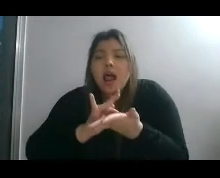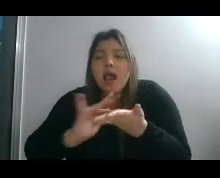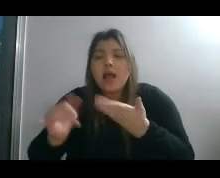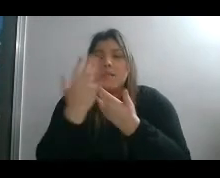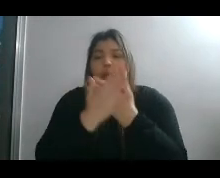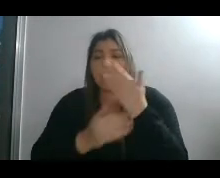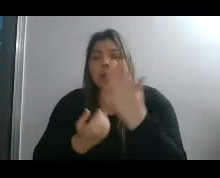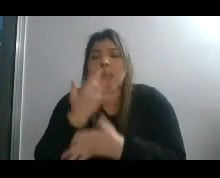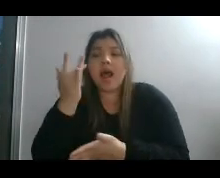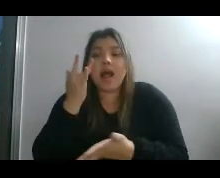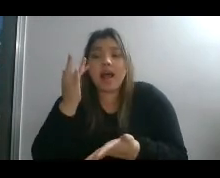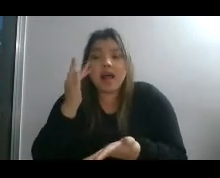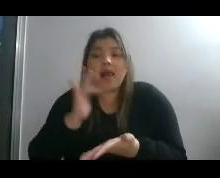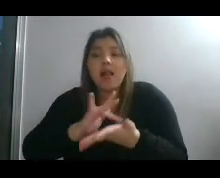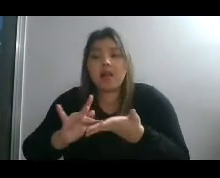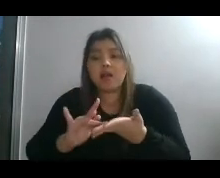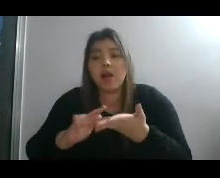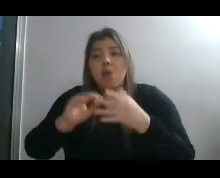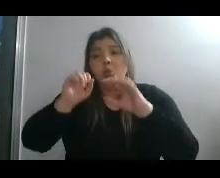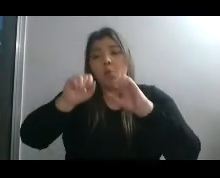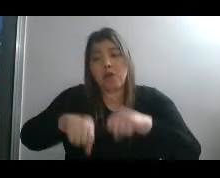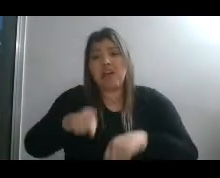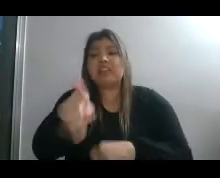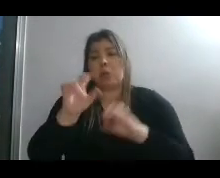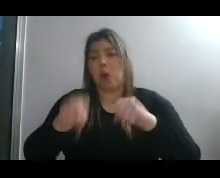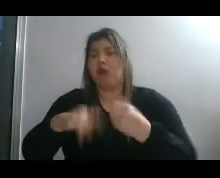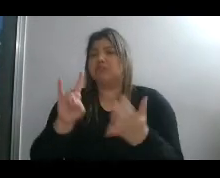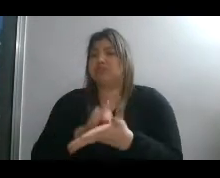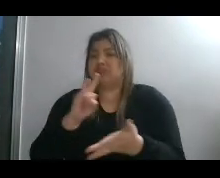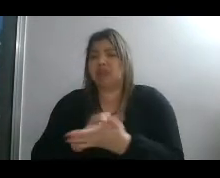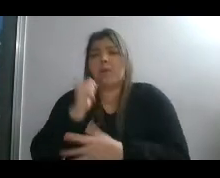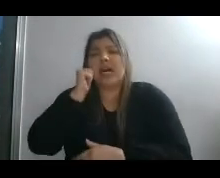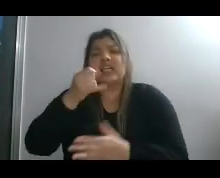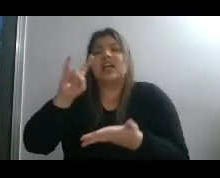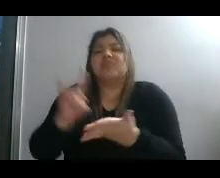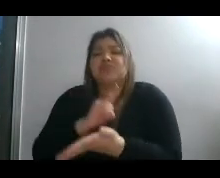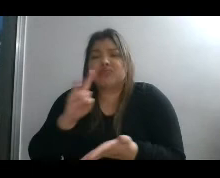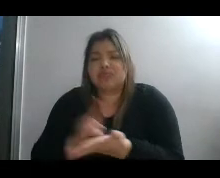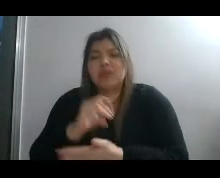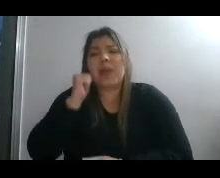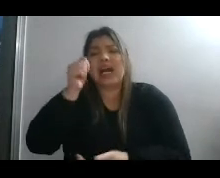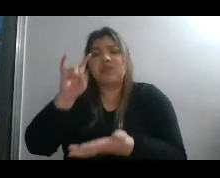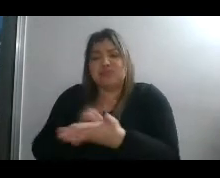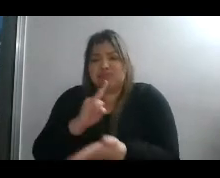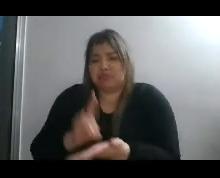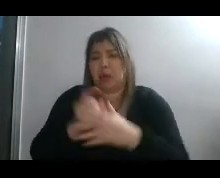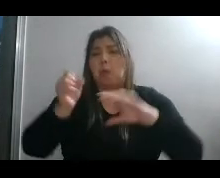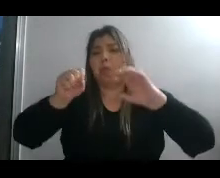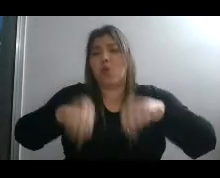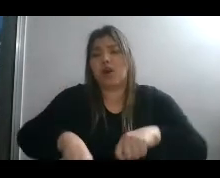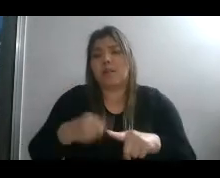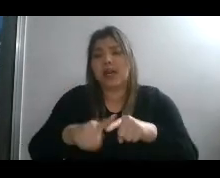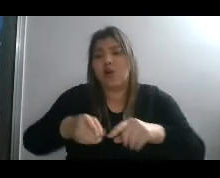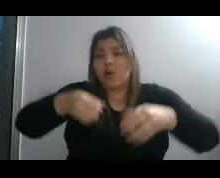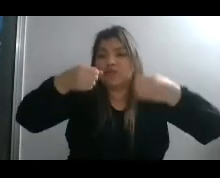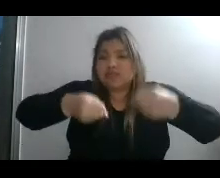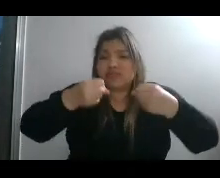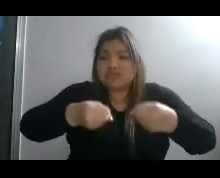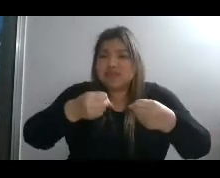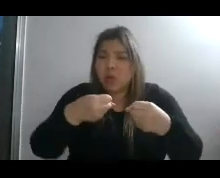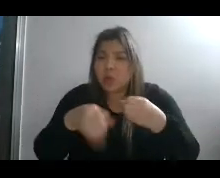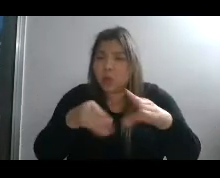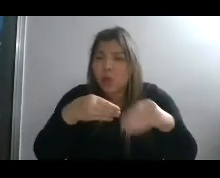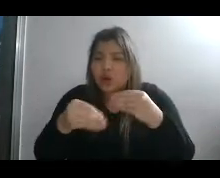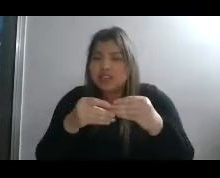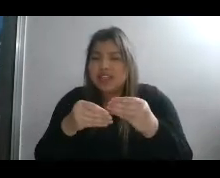reutilizar esta mascarilla, porque es permitido reutilizarla, se debe guardar en bolsas de papel. ¿Por qué se tienen que guardar en bolsas de papel?